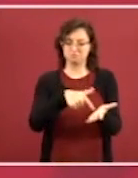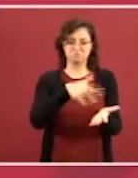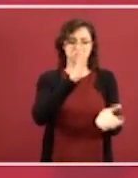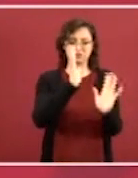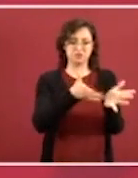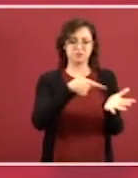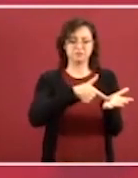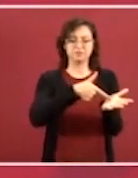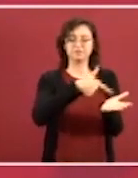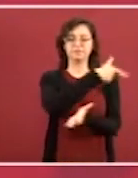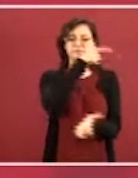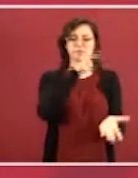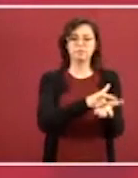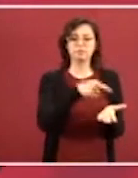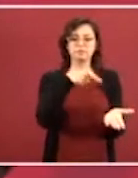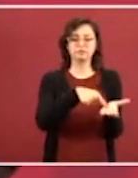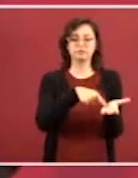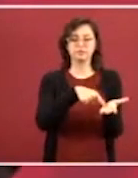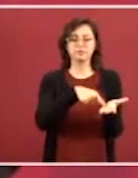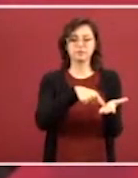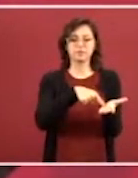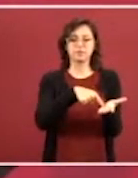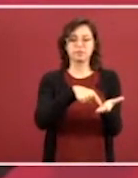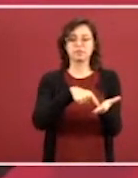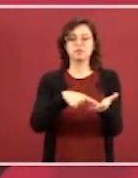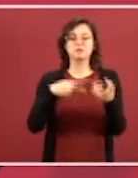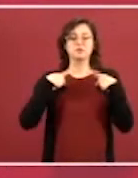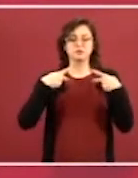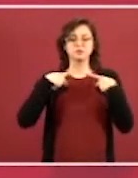se tiene el derecho a una pensión